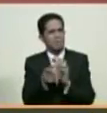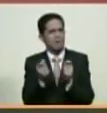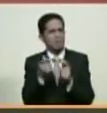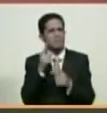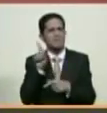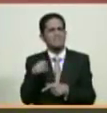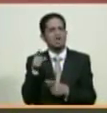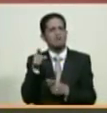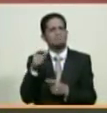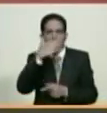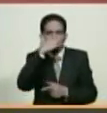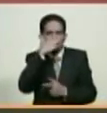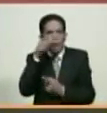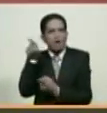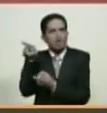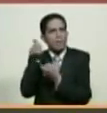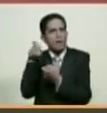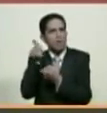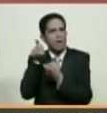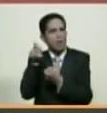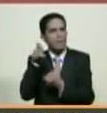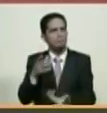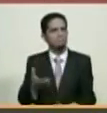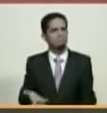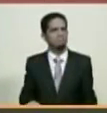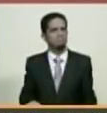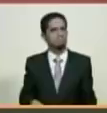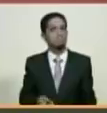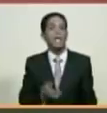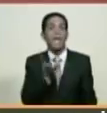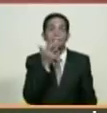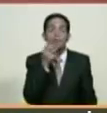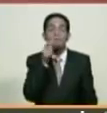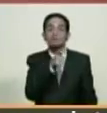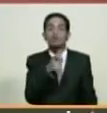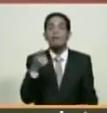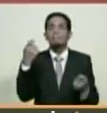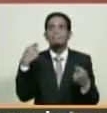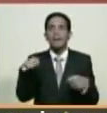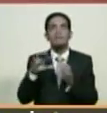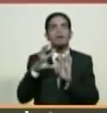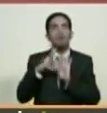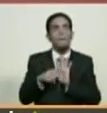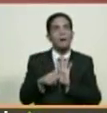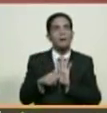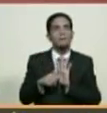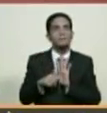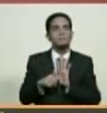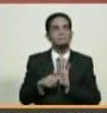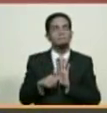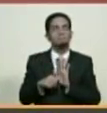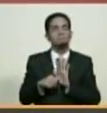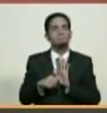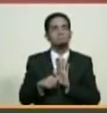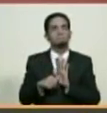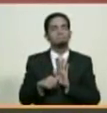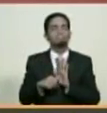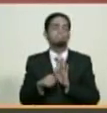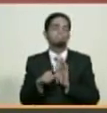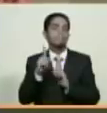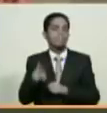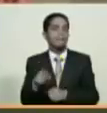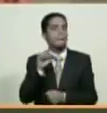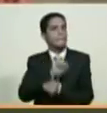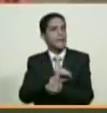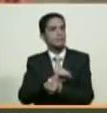salario a la gente. No, eso no puede ser. Quien intente robarle el salario a los venezolanos y venezolanas, bueno, tiene que responder. El robo es un delito.